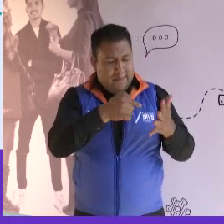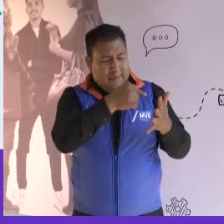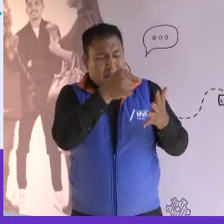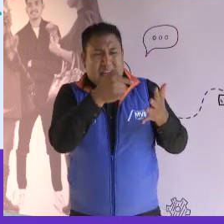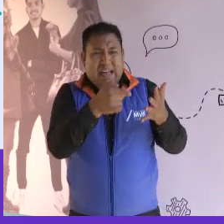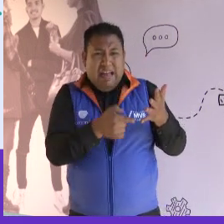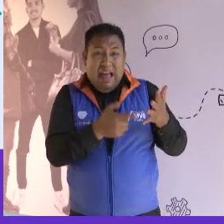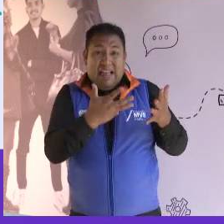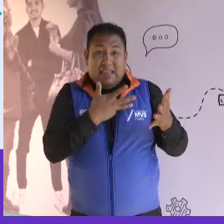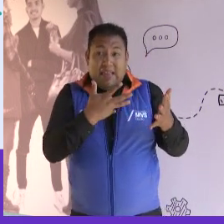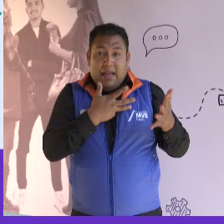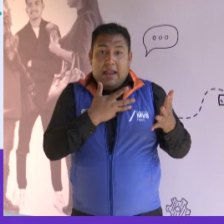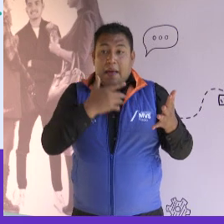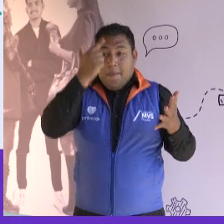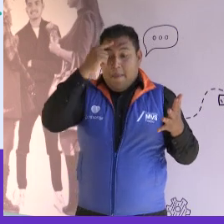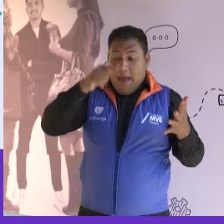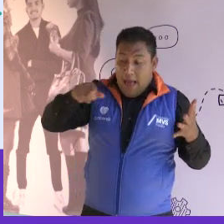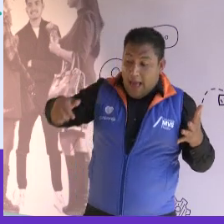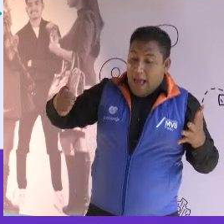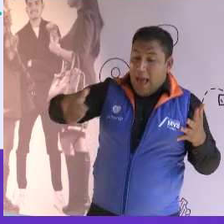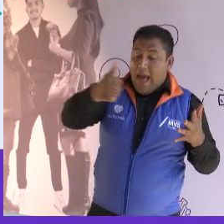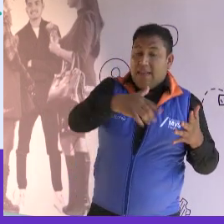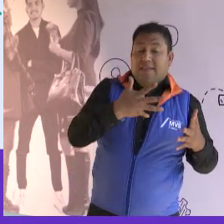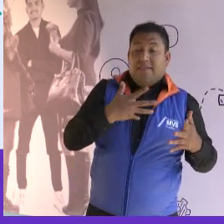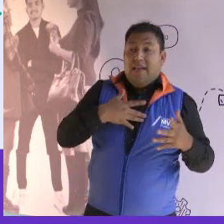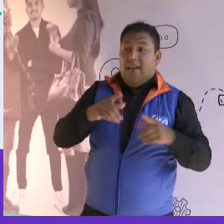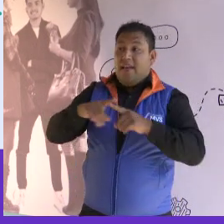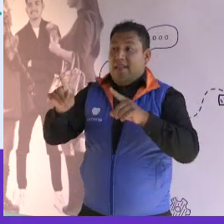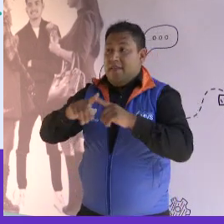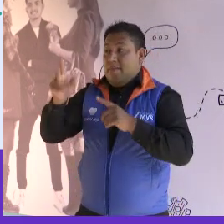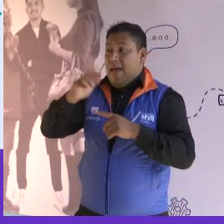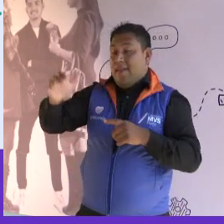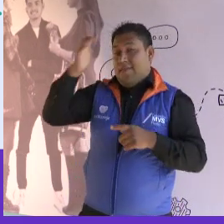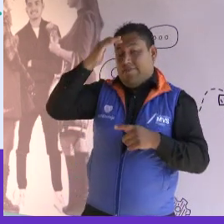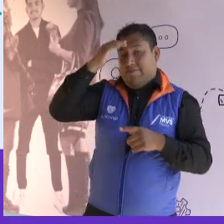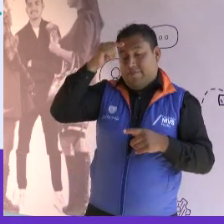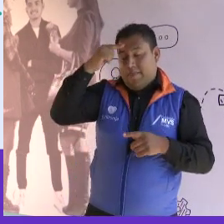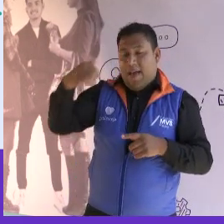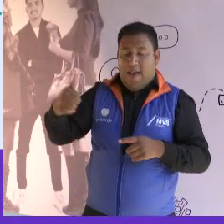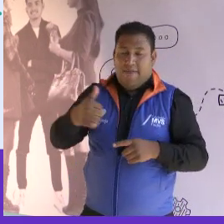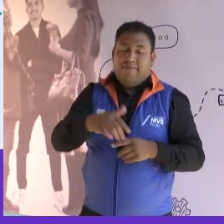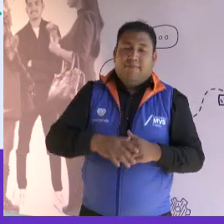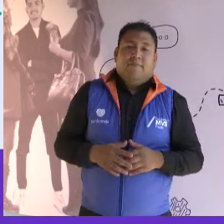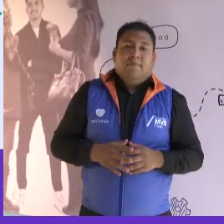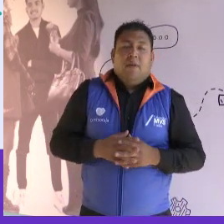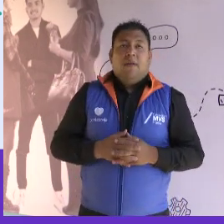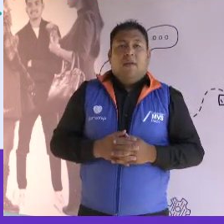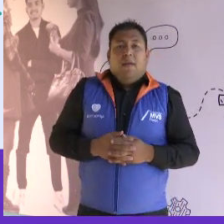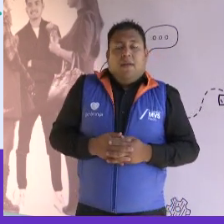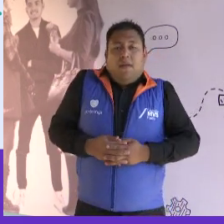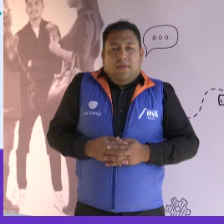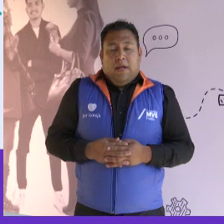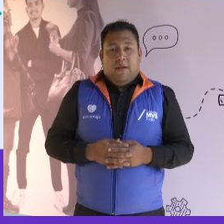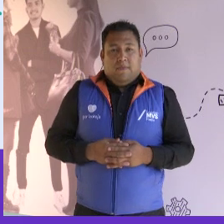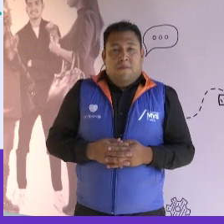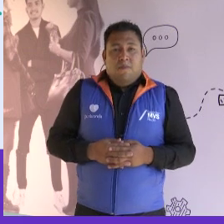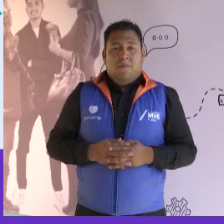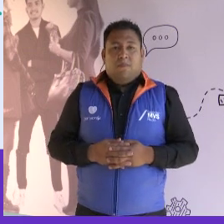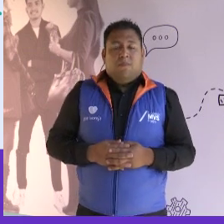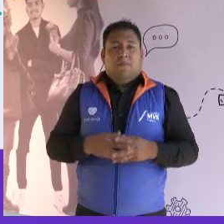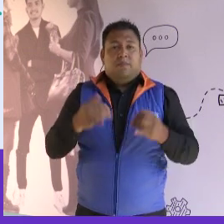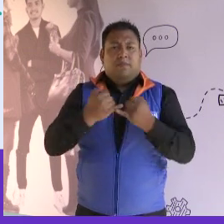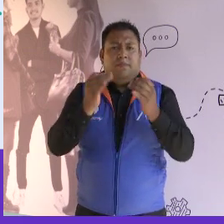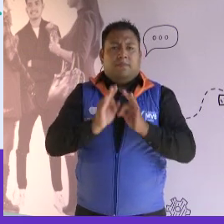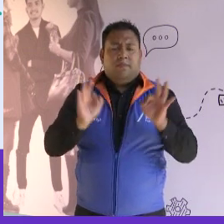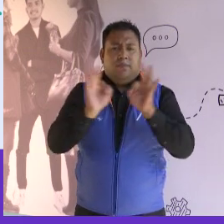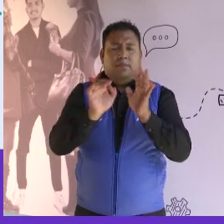reconocimiento. También hay que tener un espacio y capacidad de deliberar y procesar las diferencias. Pensar que en